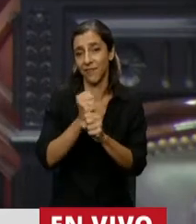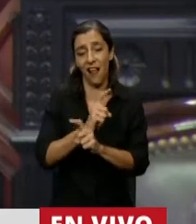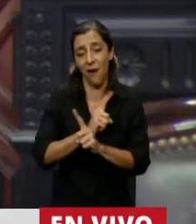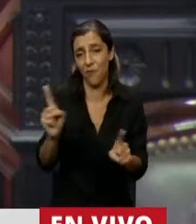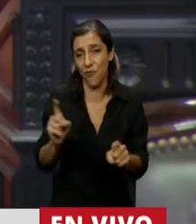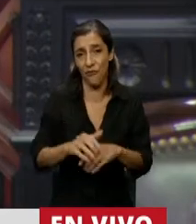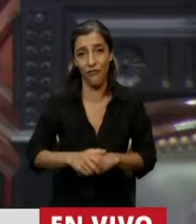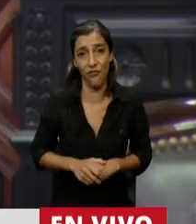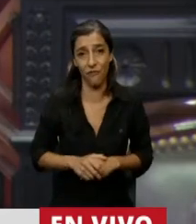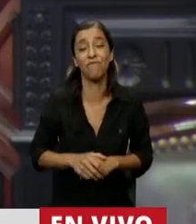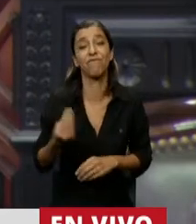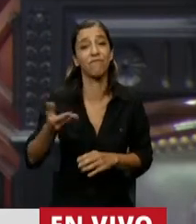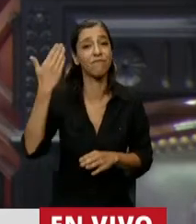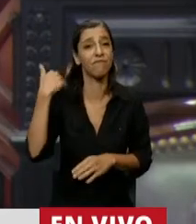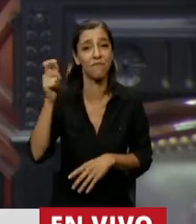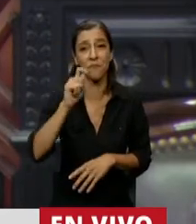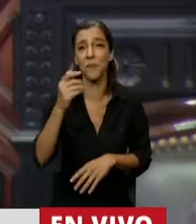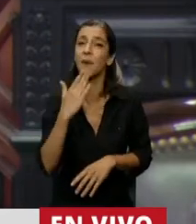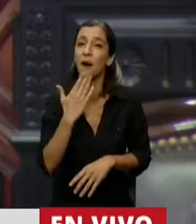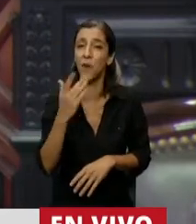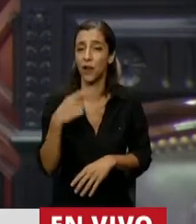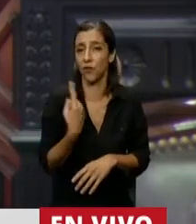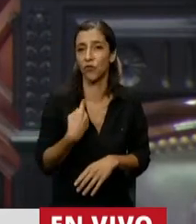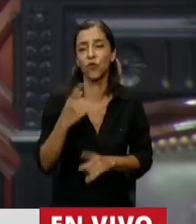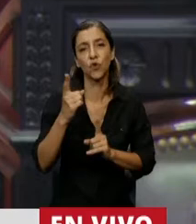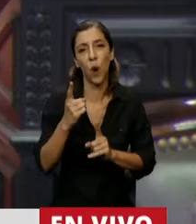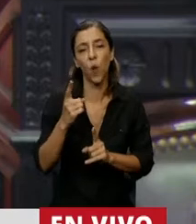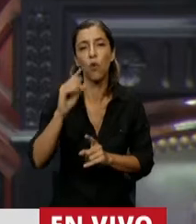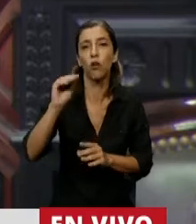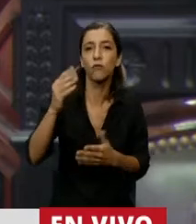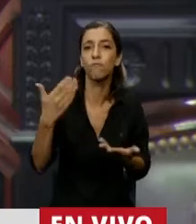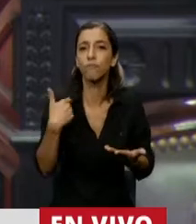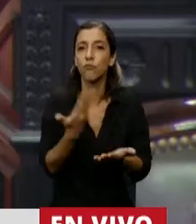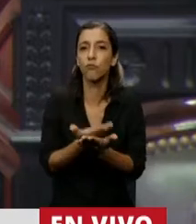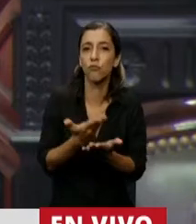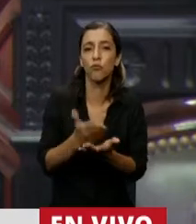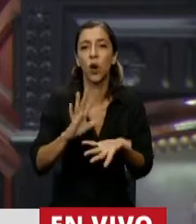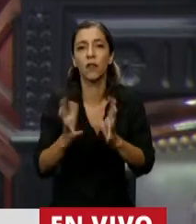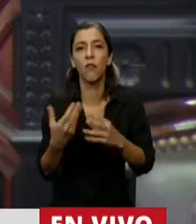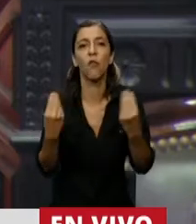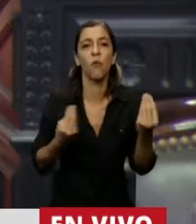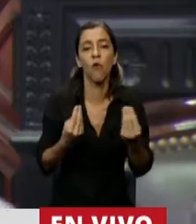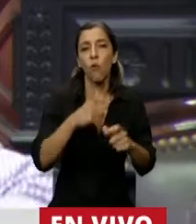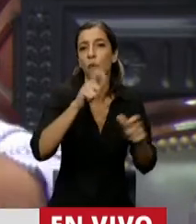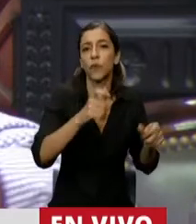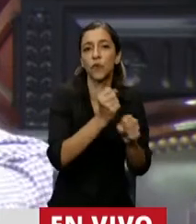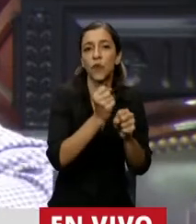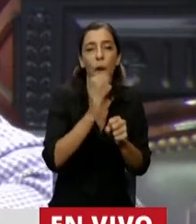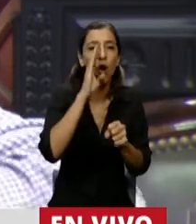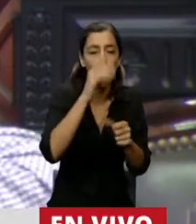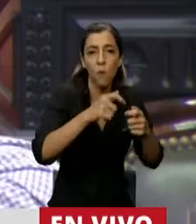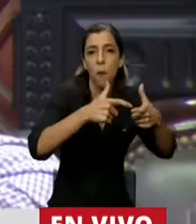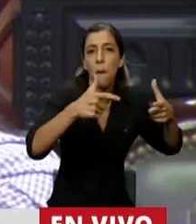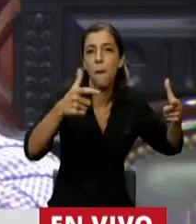mes de abril, cuando algunos le planteamos si había alguna propuesta ante el crecimiento de la informalidad, de algún